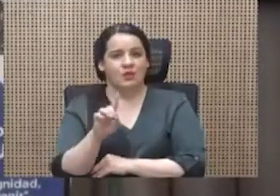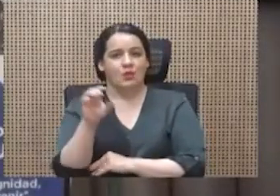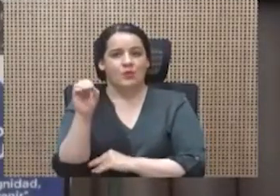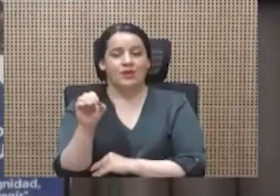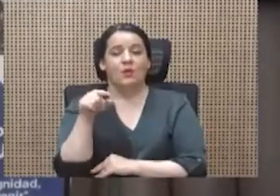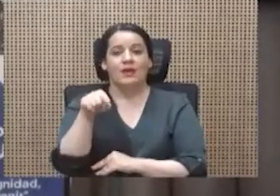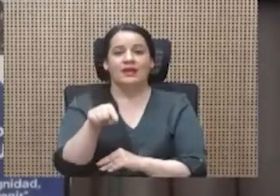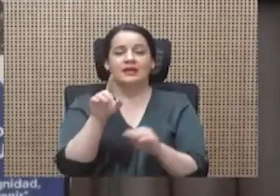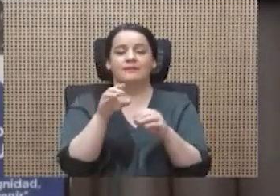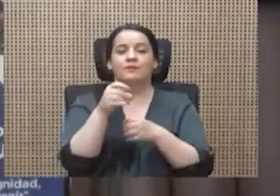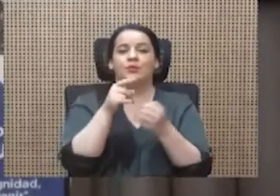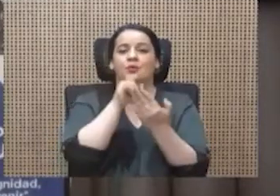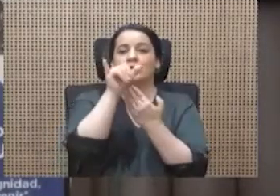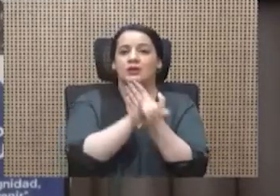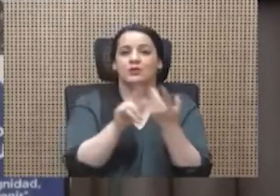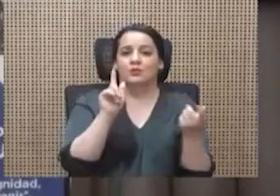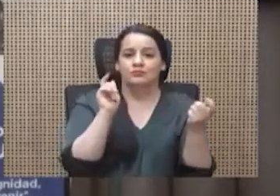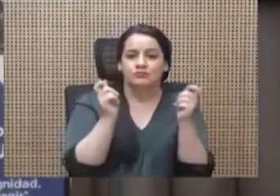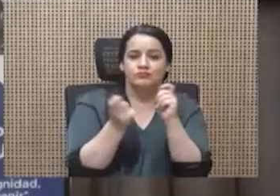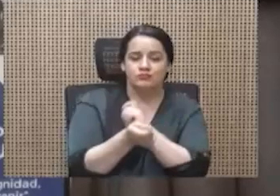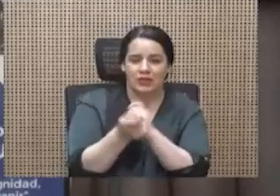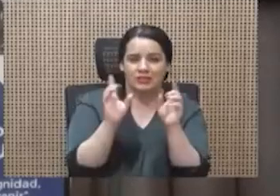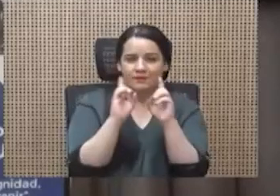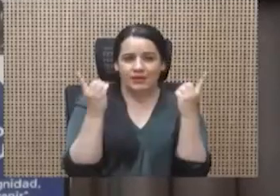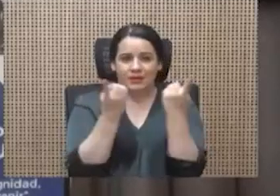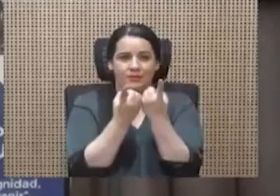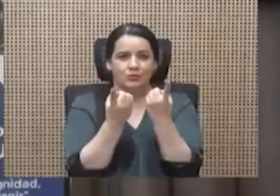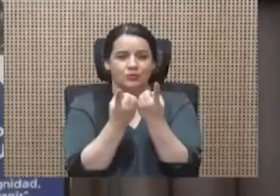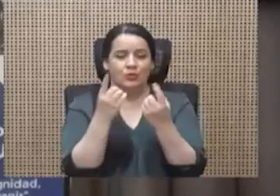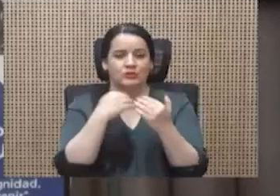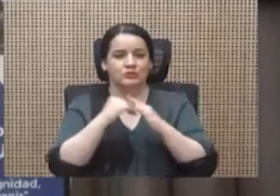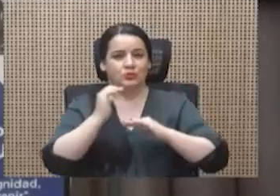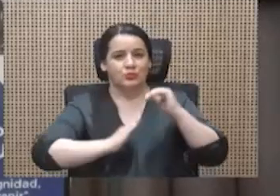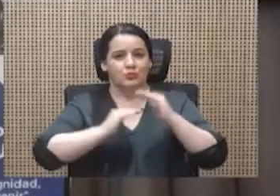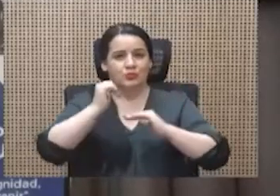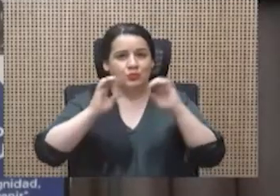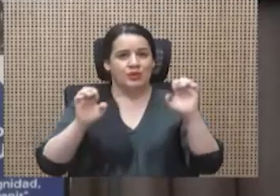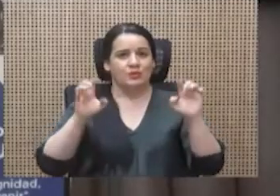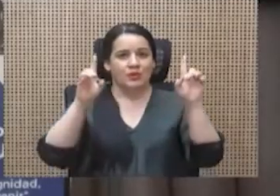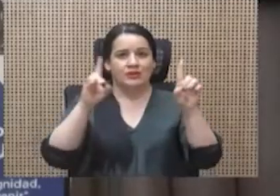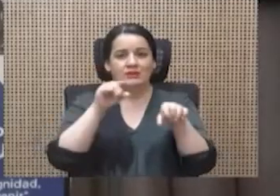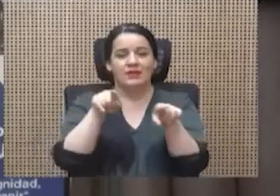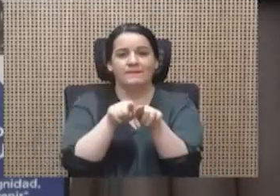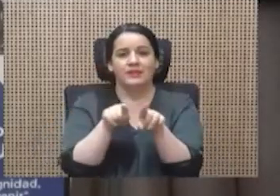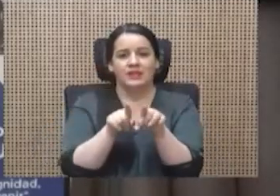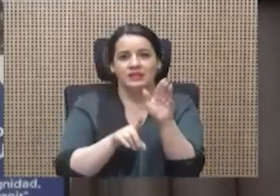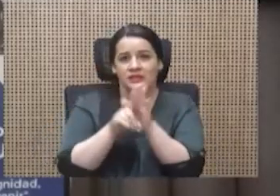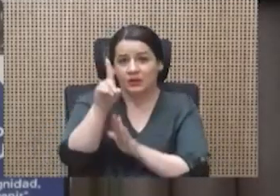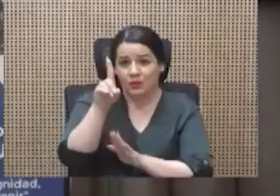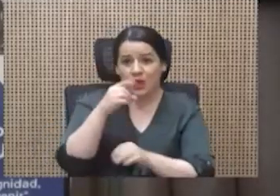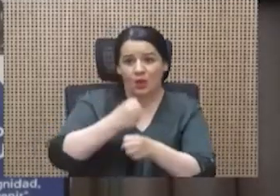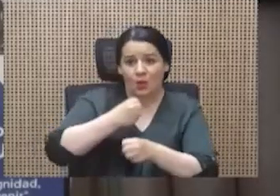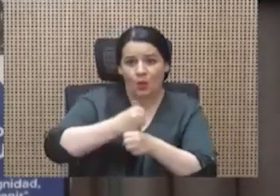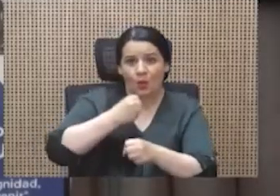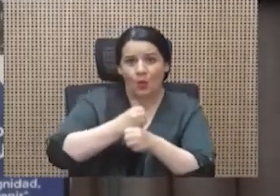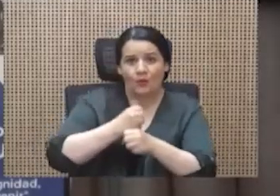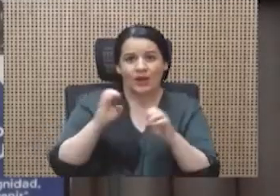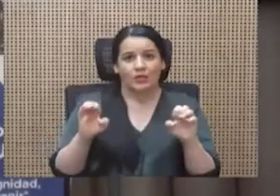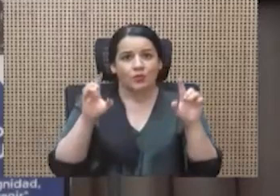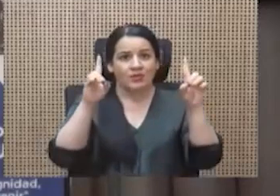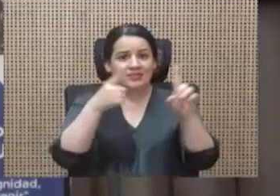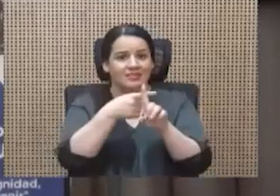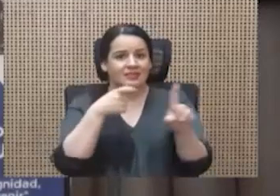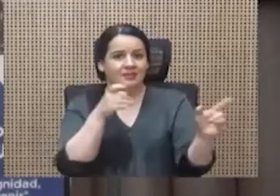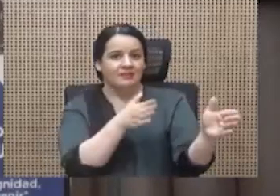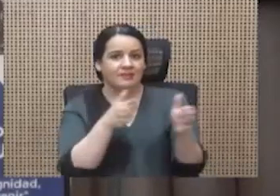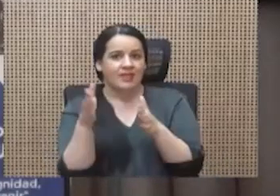el Departamento de Infraestructura Educativa y cuyo objetivo es desarrollar la obra educativa desde la planificación hasta la construcción,